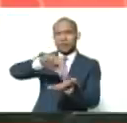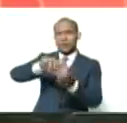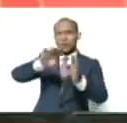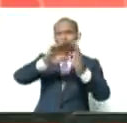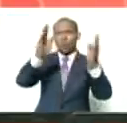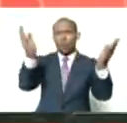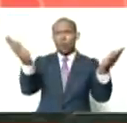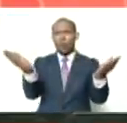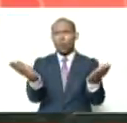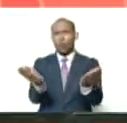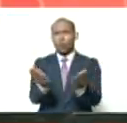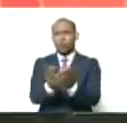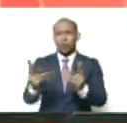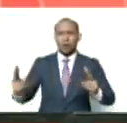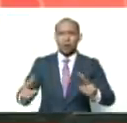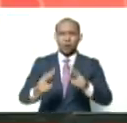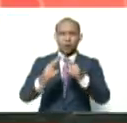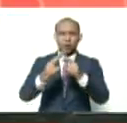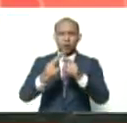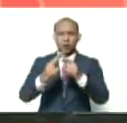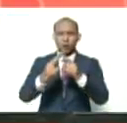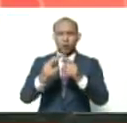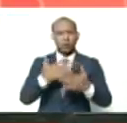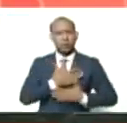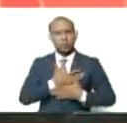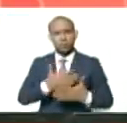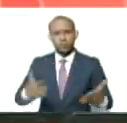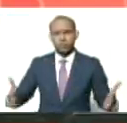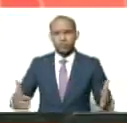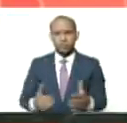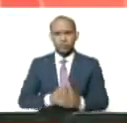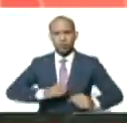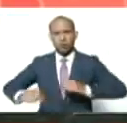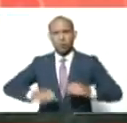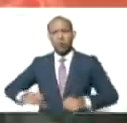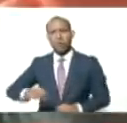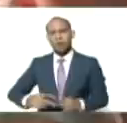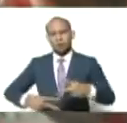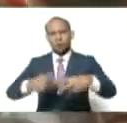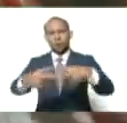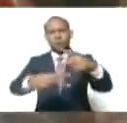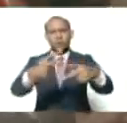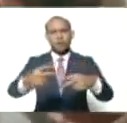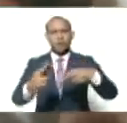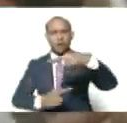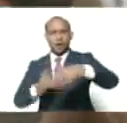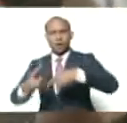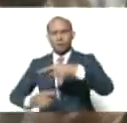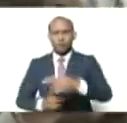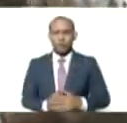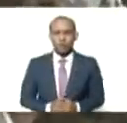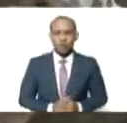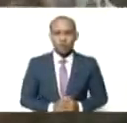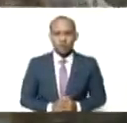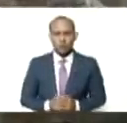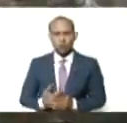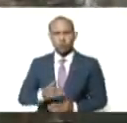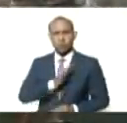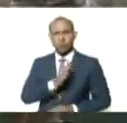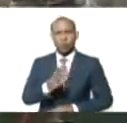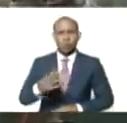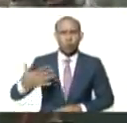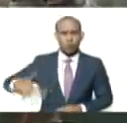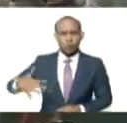mundial de encuentro y de solidaridad de los movimientos progresistas, revolucionarios, de izquierda,